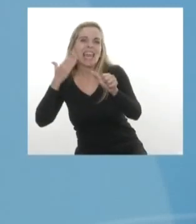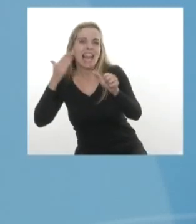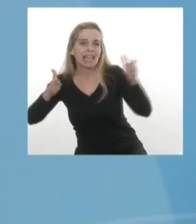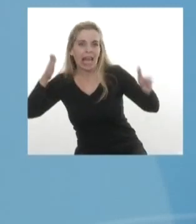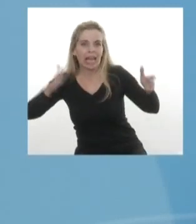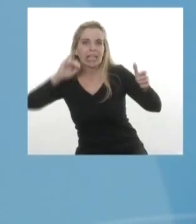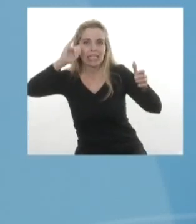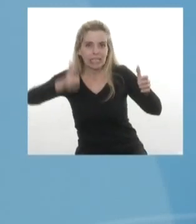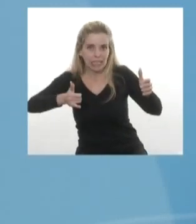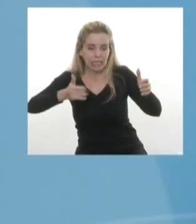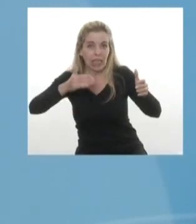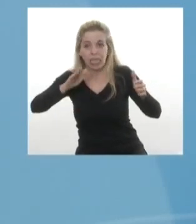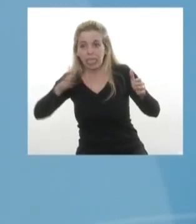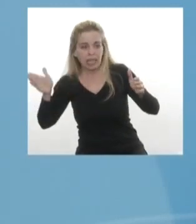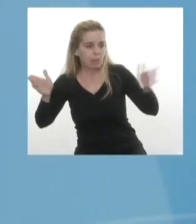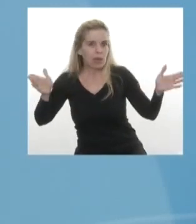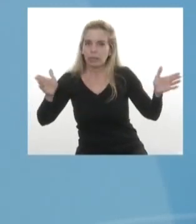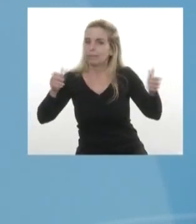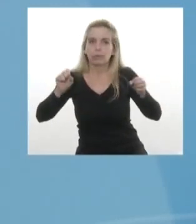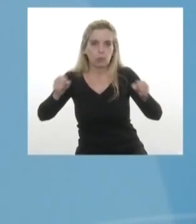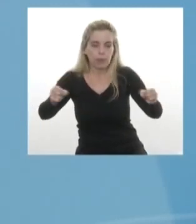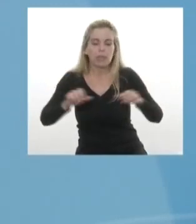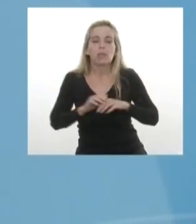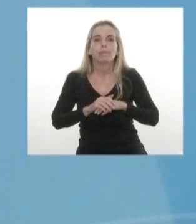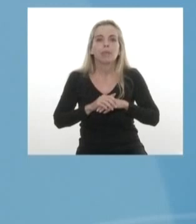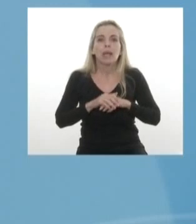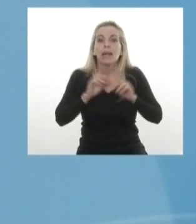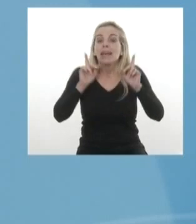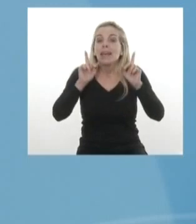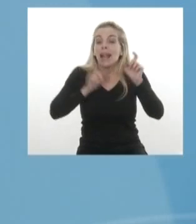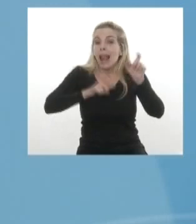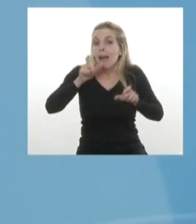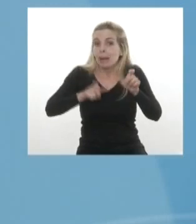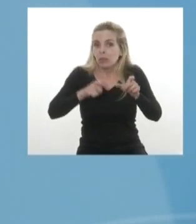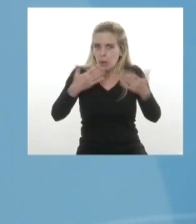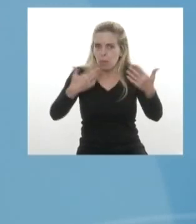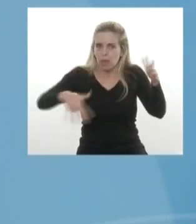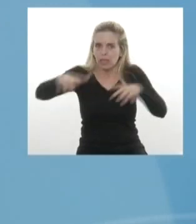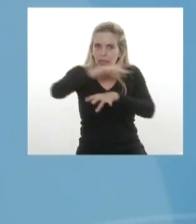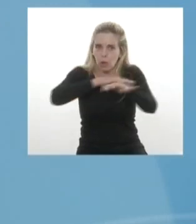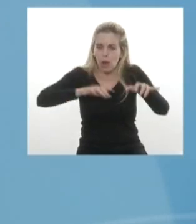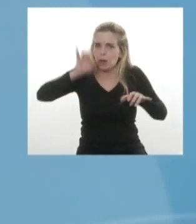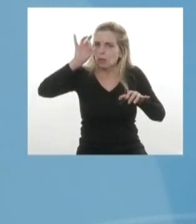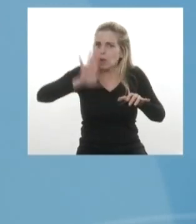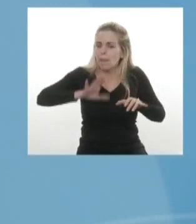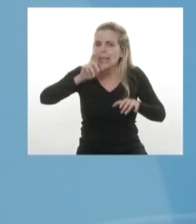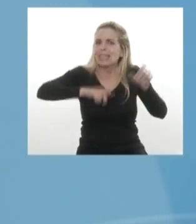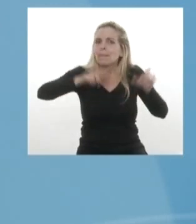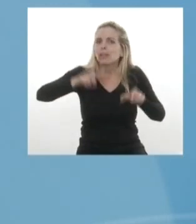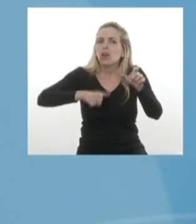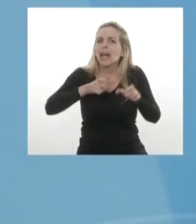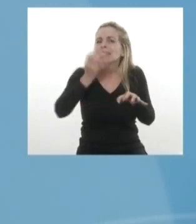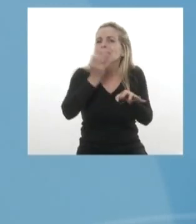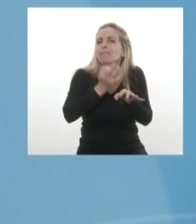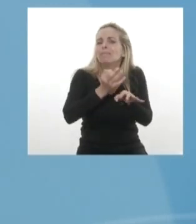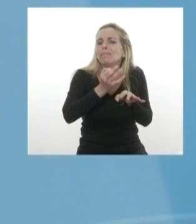día. Y podrán circular excepcionalmente personas